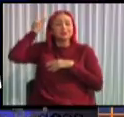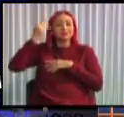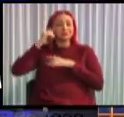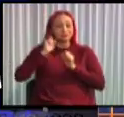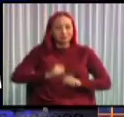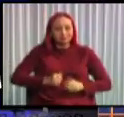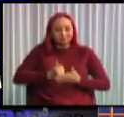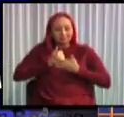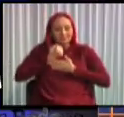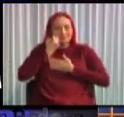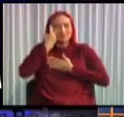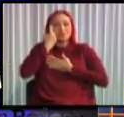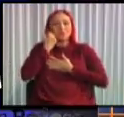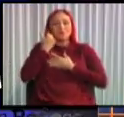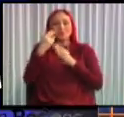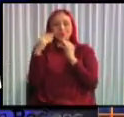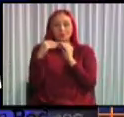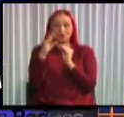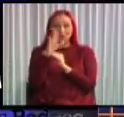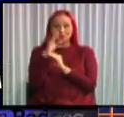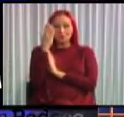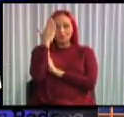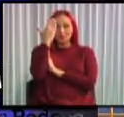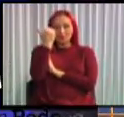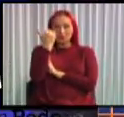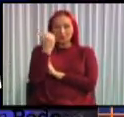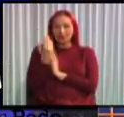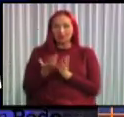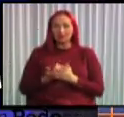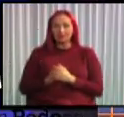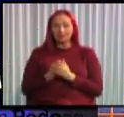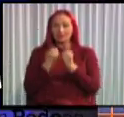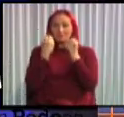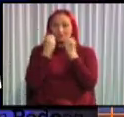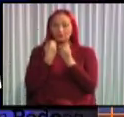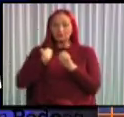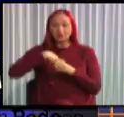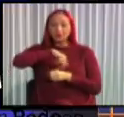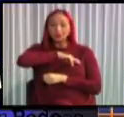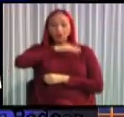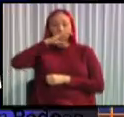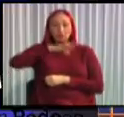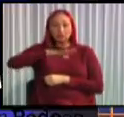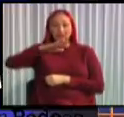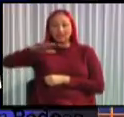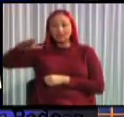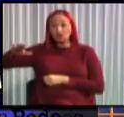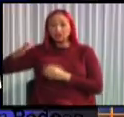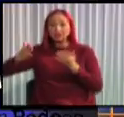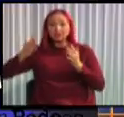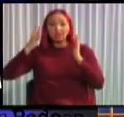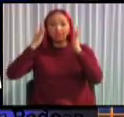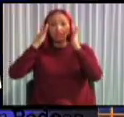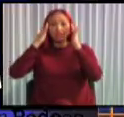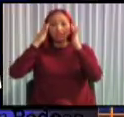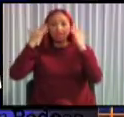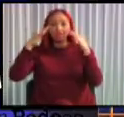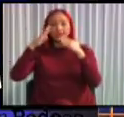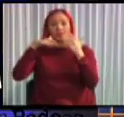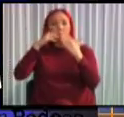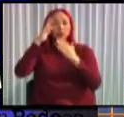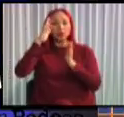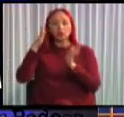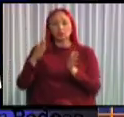ayudar a comprender un poquitito más hoy el por qué muchos de nuestros niños están preocupando a todos